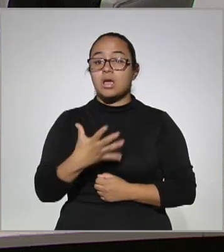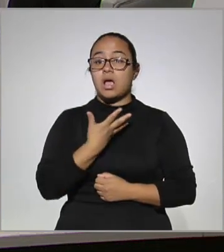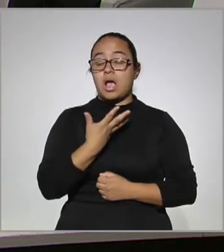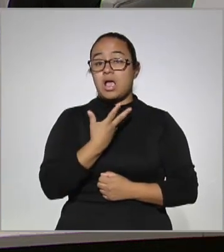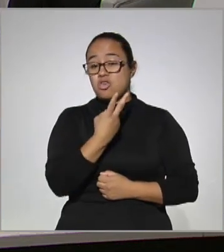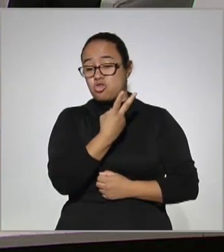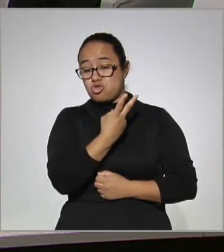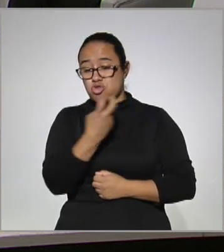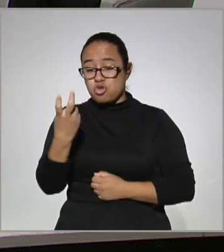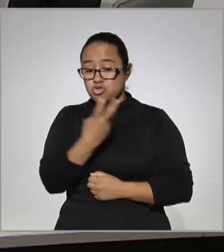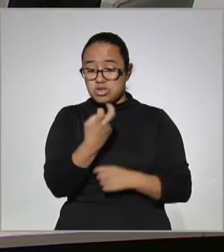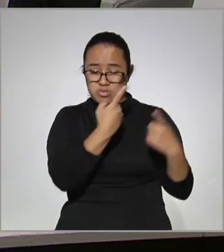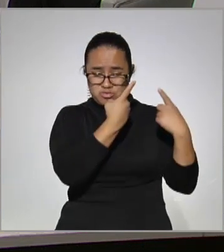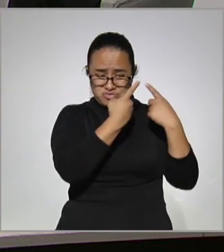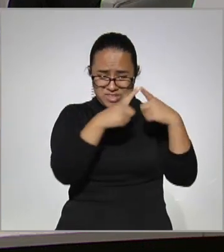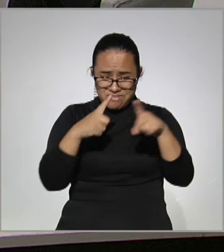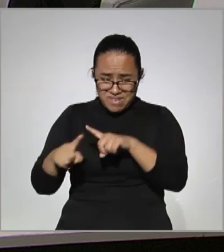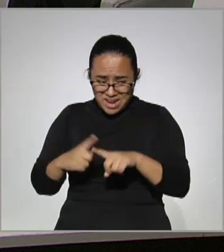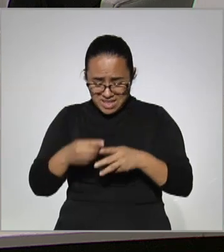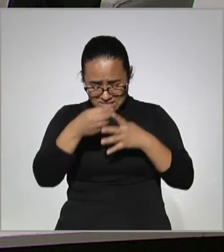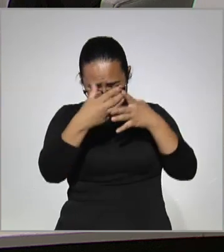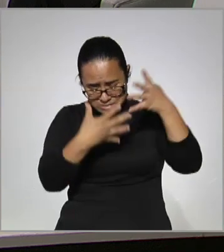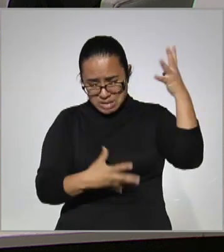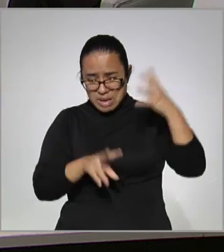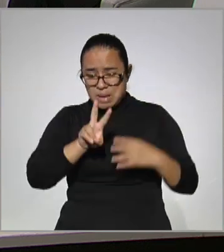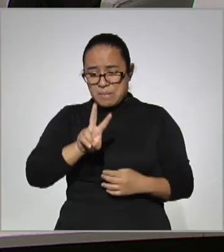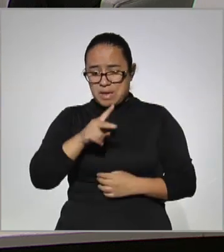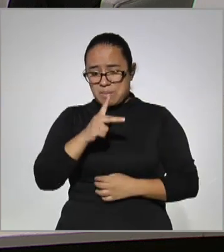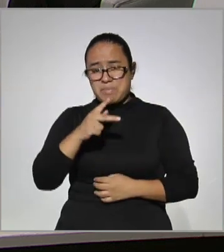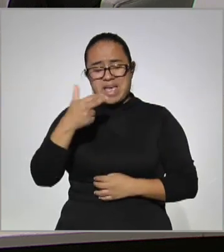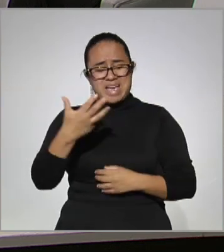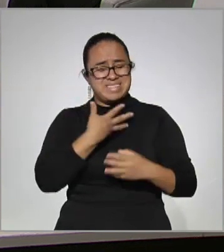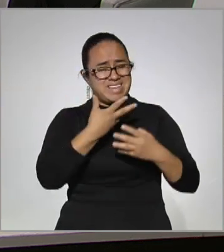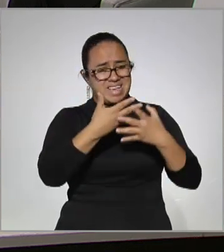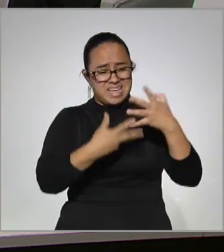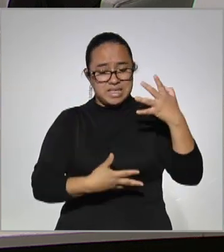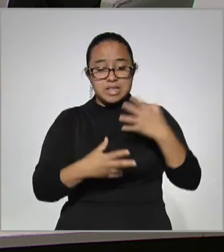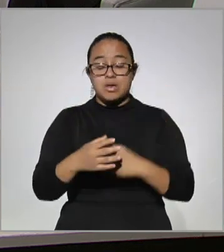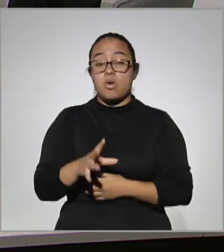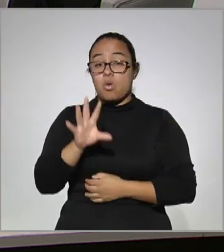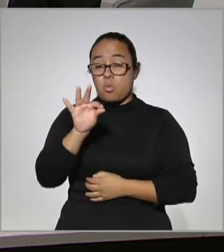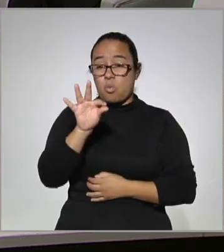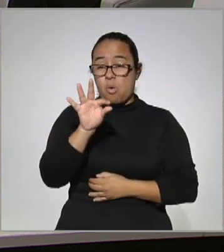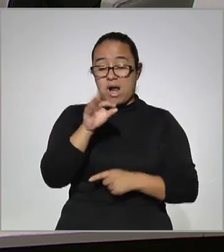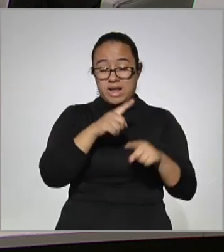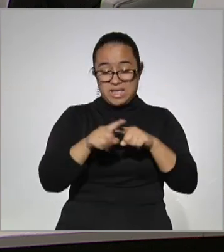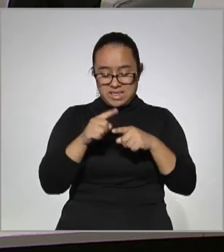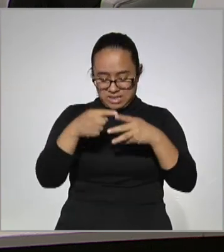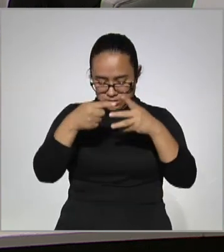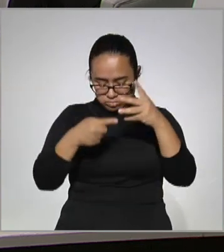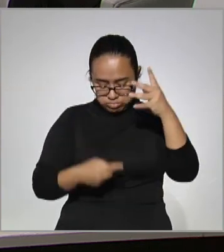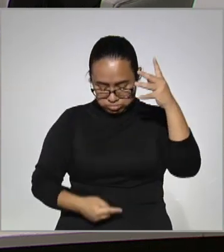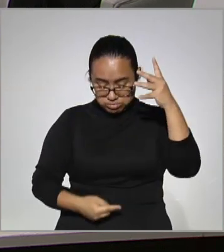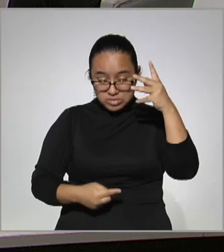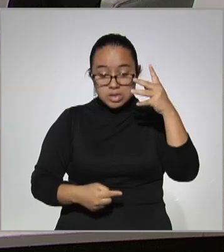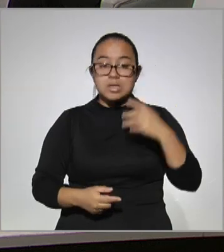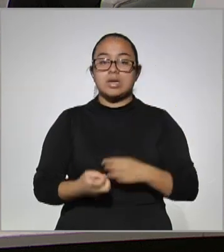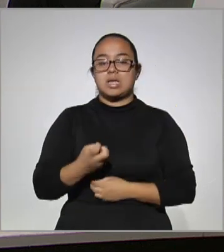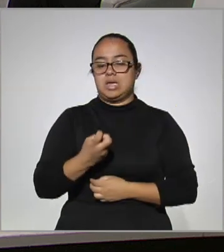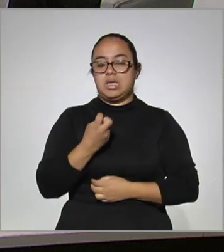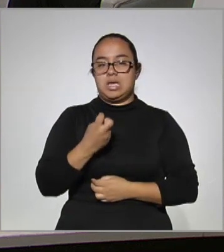200 tipos de virus de papiloma humano. De estos, 40 subtipos son los que tienen realmente un